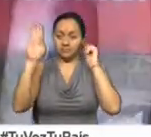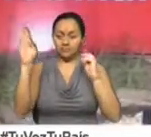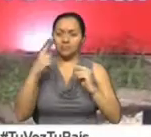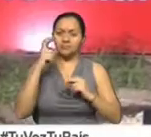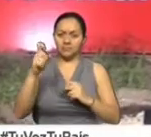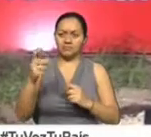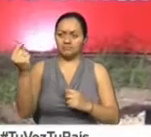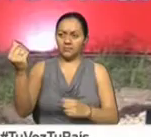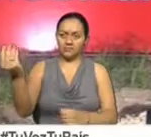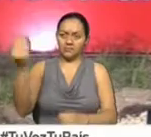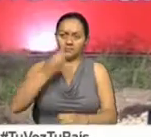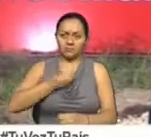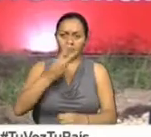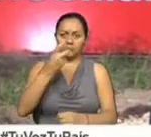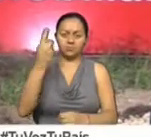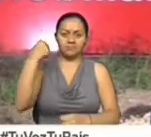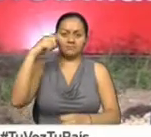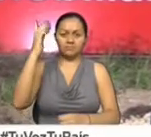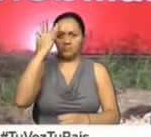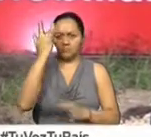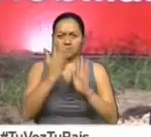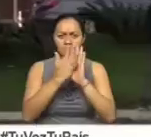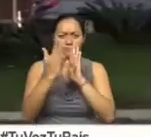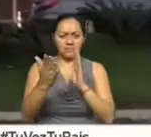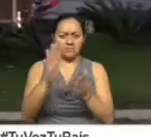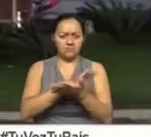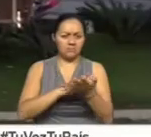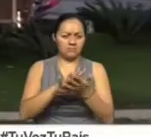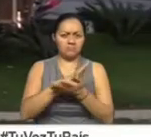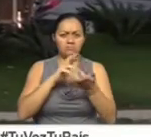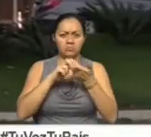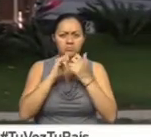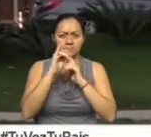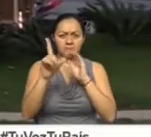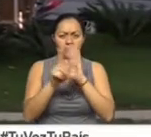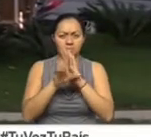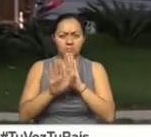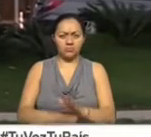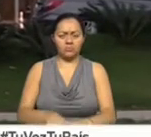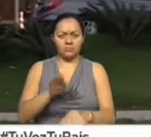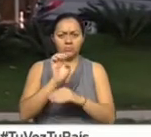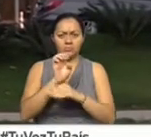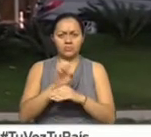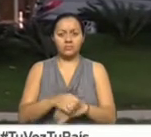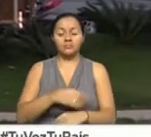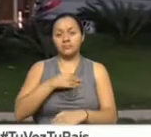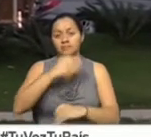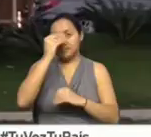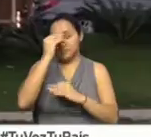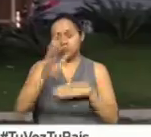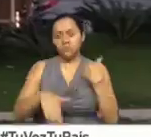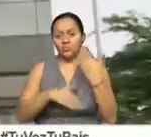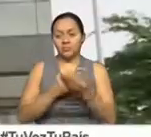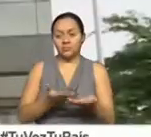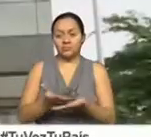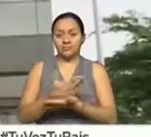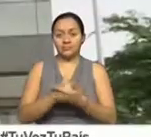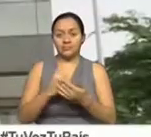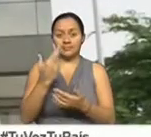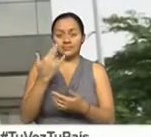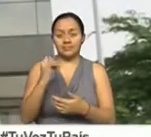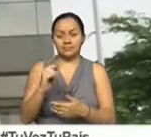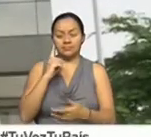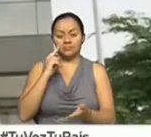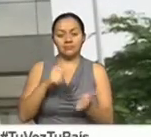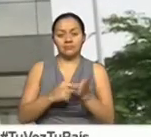dólares como compensación por la manera irregular en que manejó sus negocios en el Ecuador. La información recogida por el SRI estará